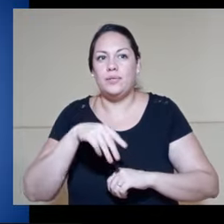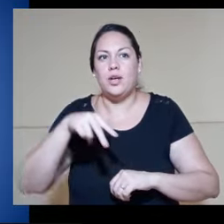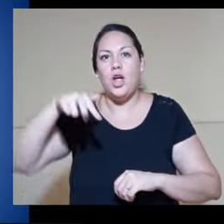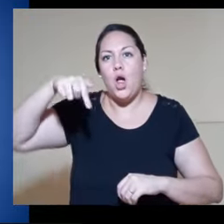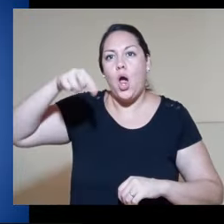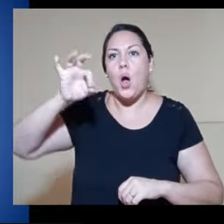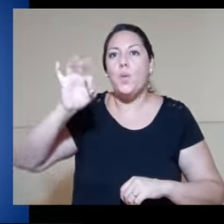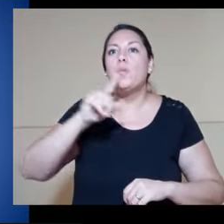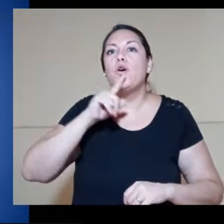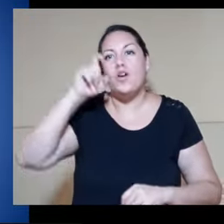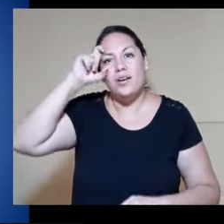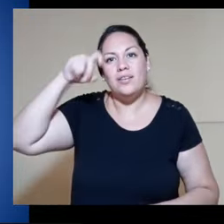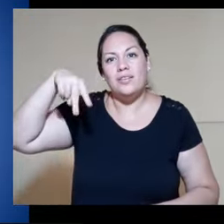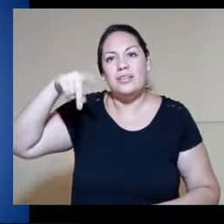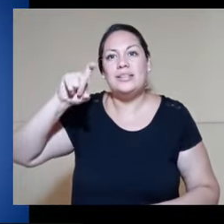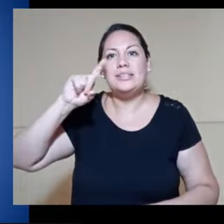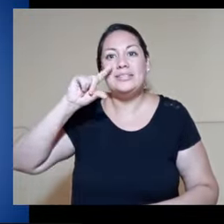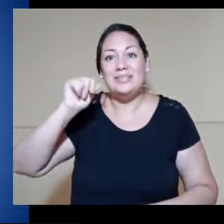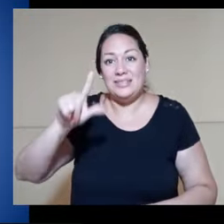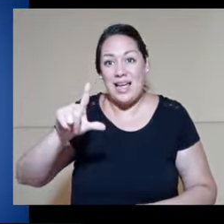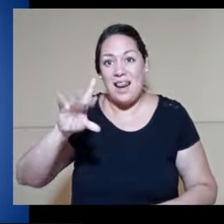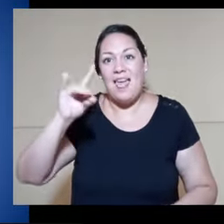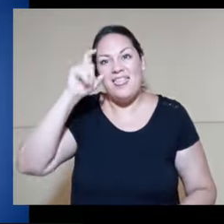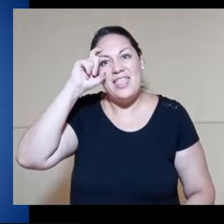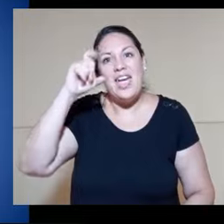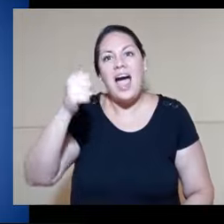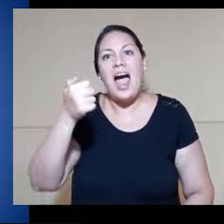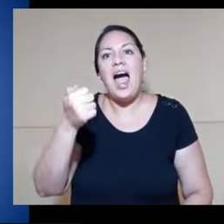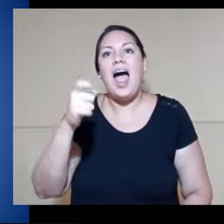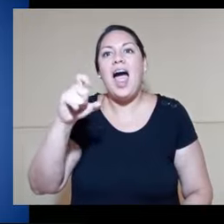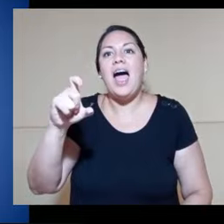esta curva, que es lo que se llama potencial de acción.